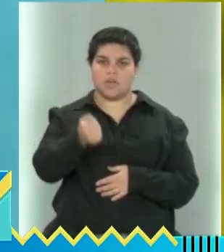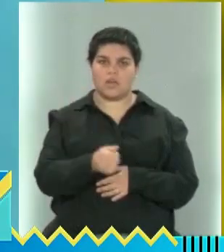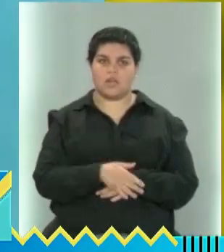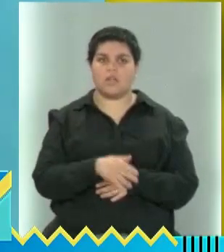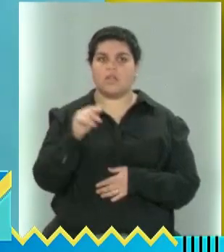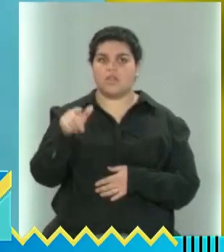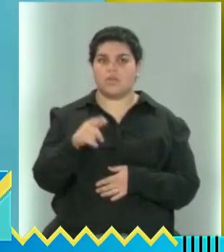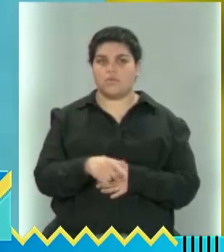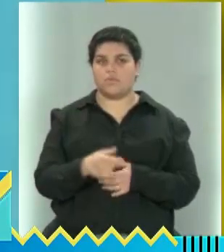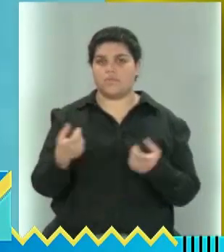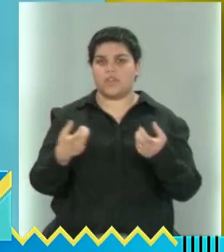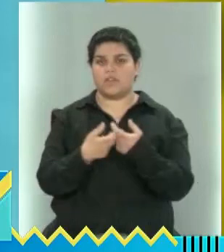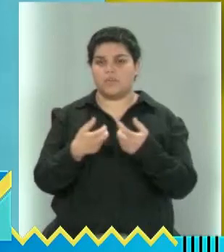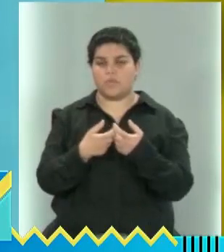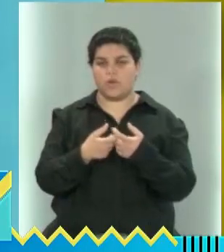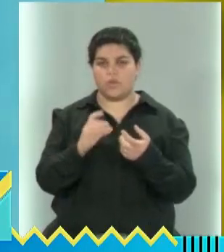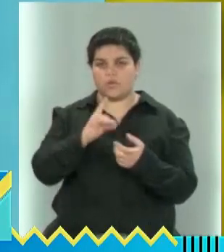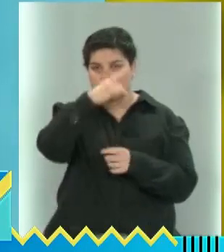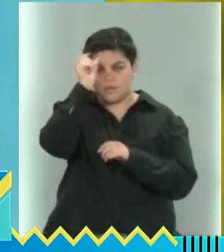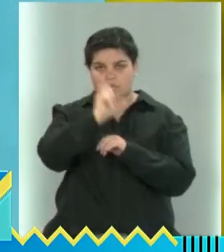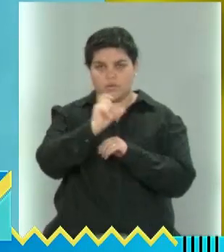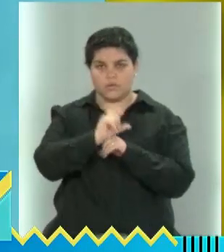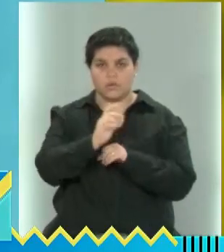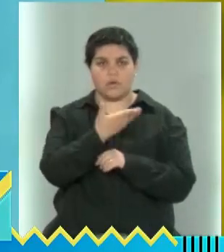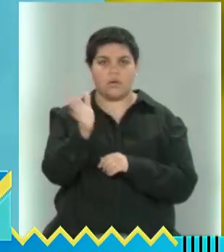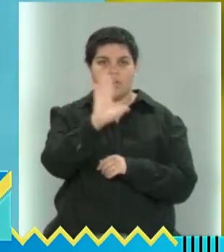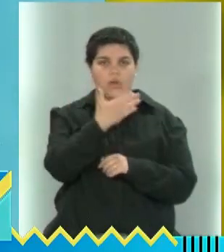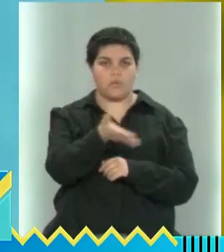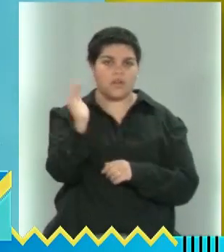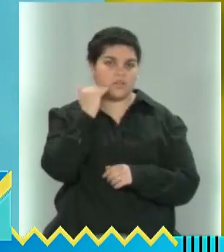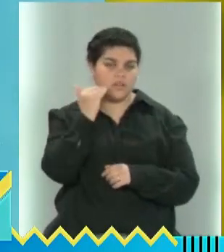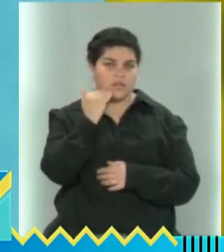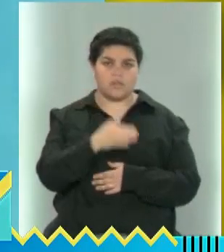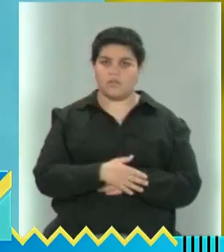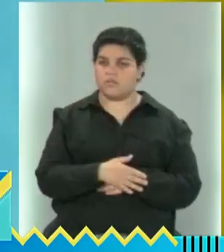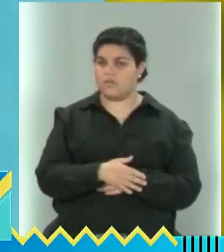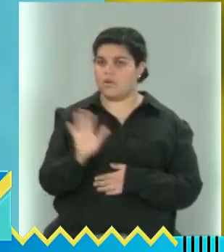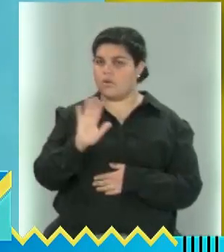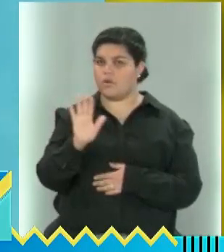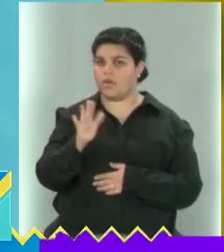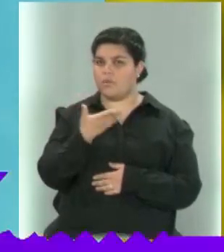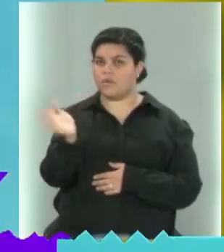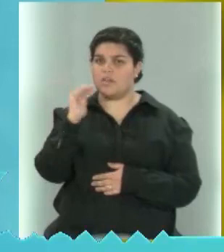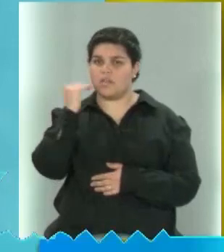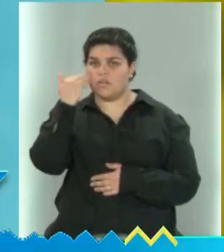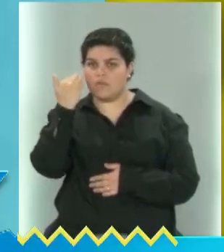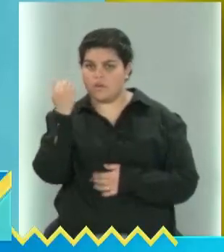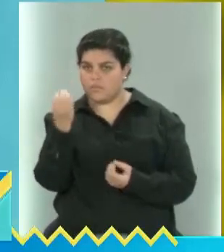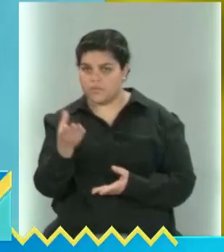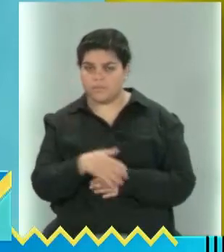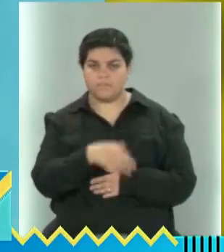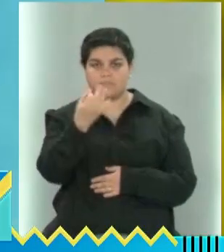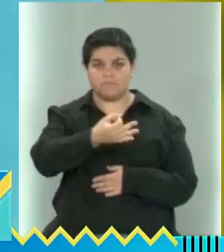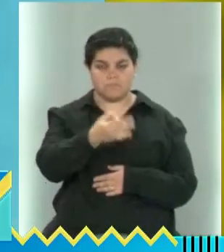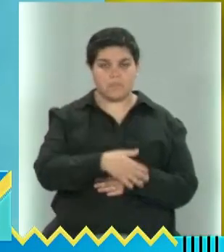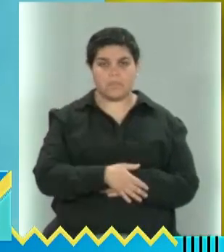de docentes universitarios de la Universidad Nacional de Cuyo. Francisca, buenas tardes. Fernando Oviedo te saluda. Hola, buenas tardes, Fernanda, ¿cómo estás? Bien, muy bien, muchas gracias